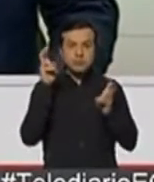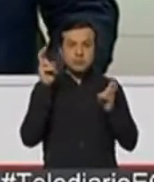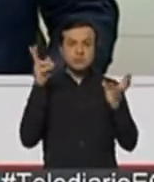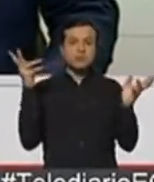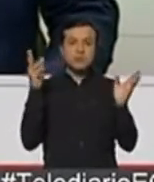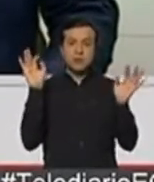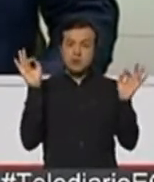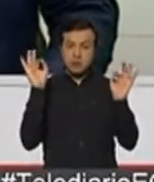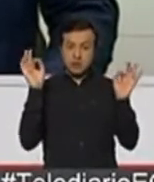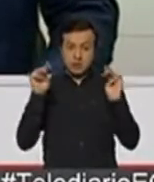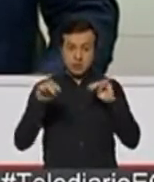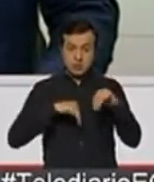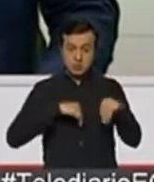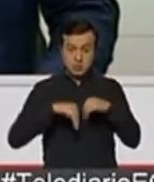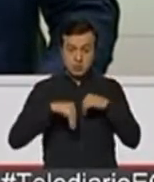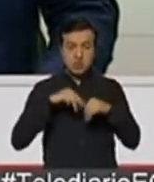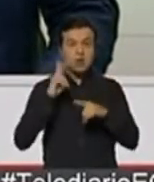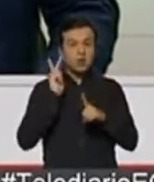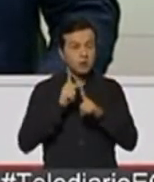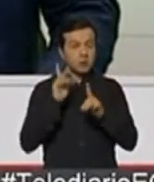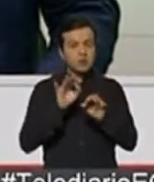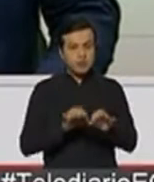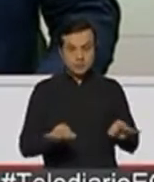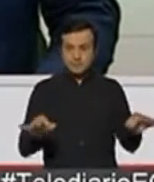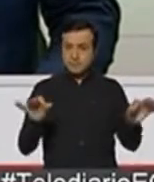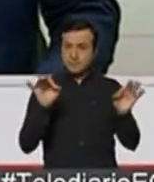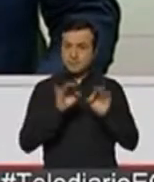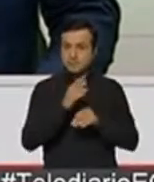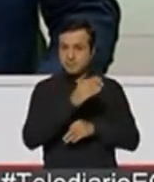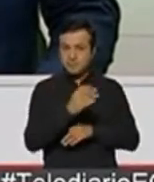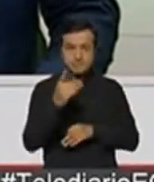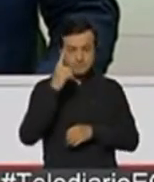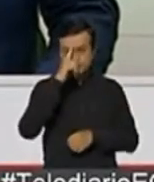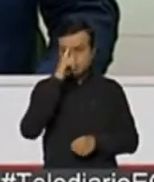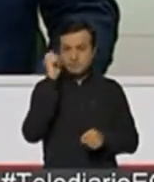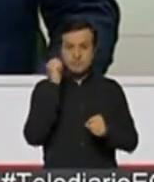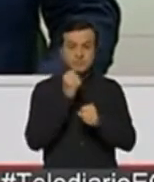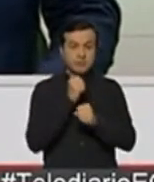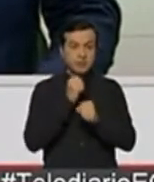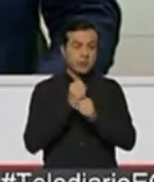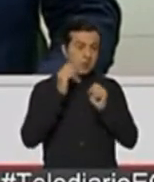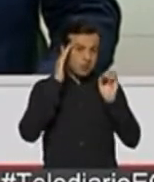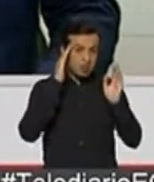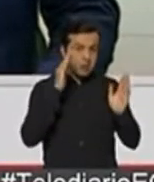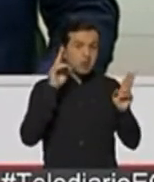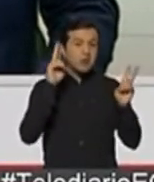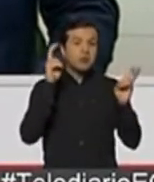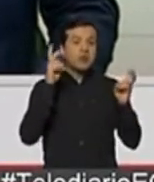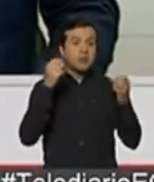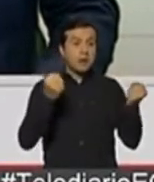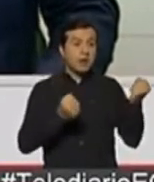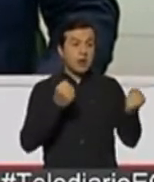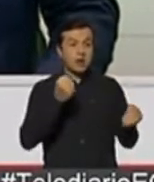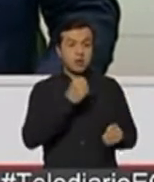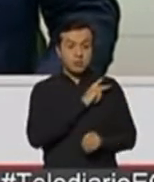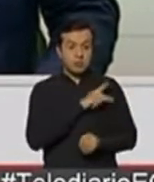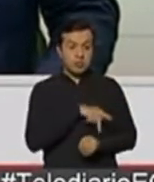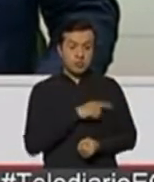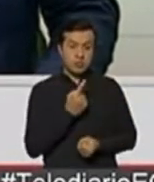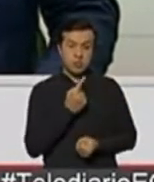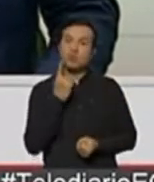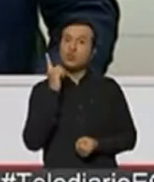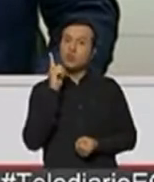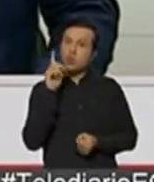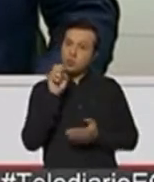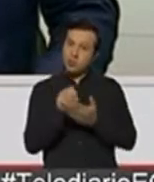para movilidad es un tema estratégico. Ahí se tiene que trabajar y no enfocada tanto en el tema del carro individual, sino en el fomento